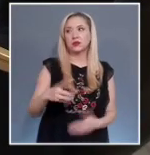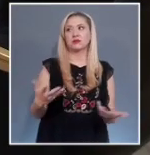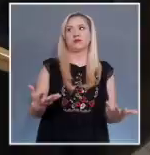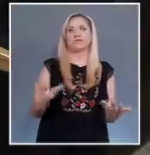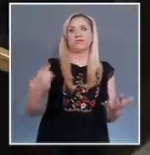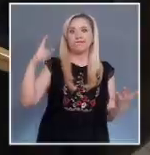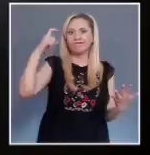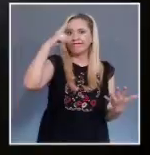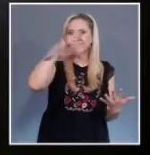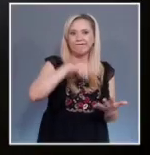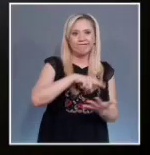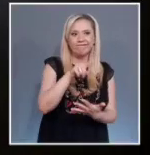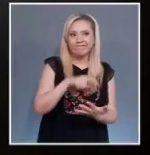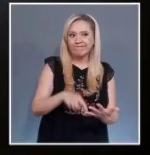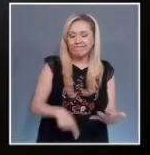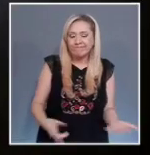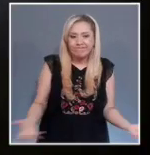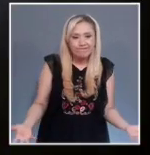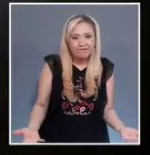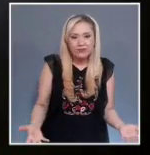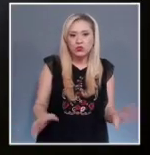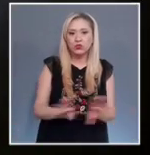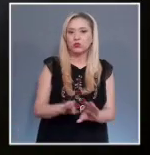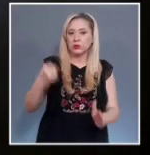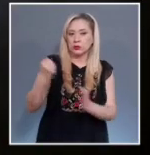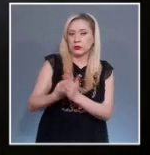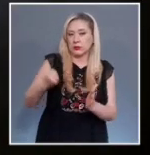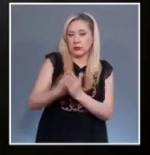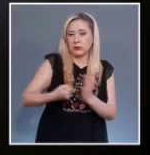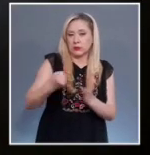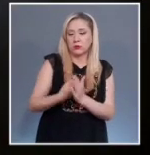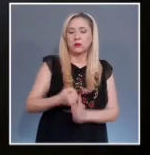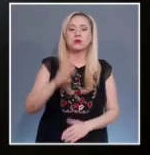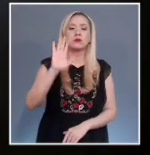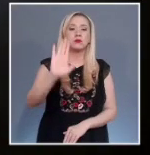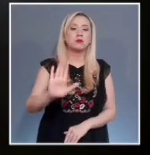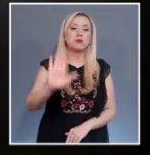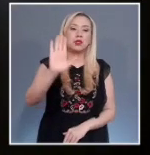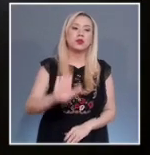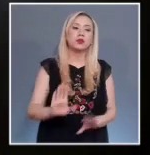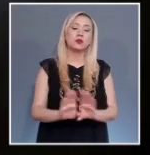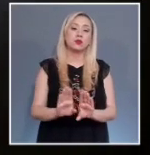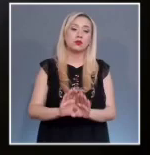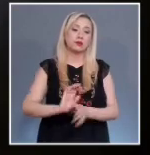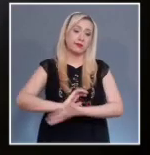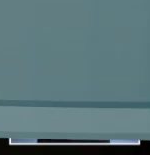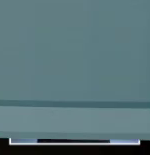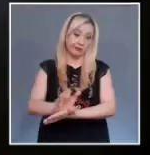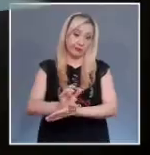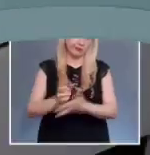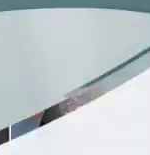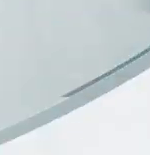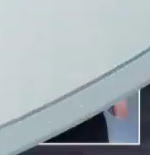que exigirlo también puede convertirse en una forma de discriminación.